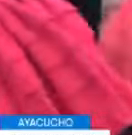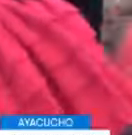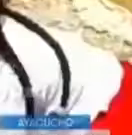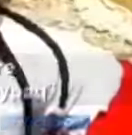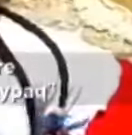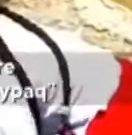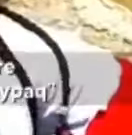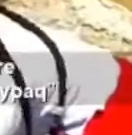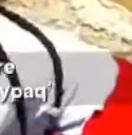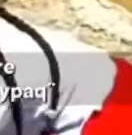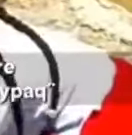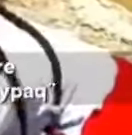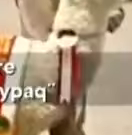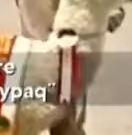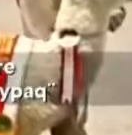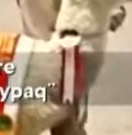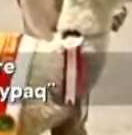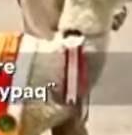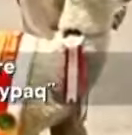Siriparaki.